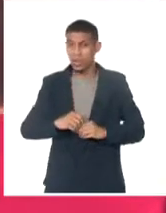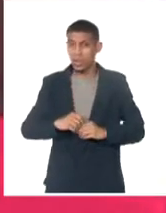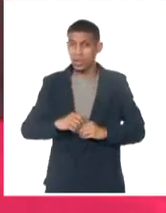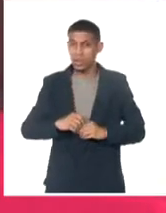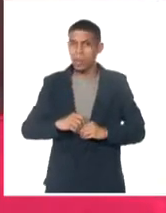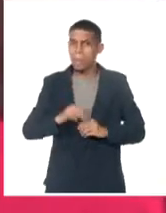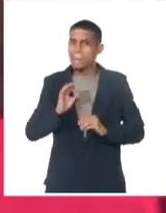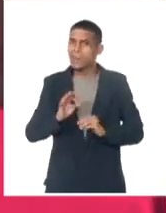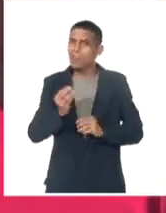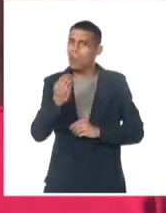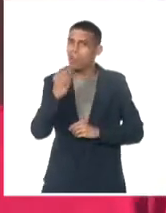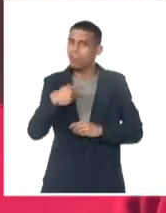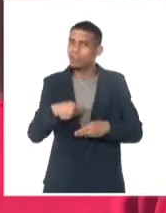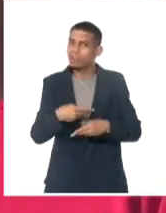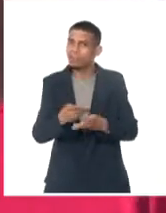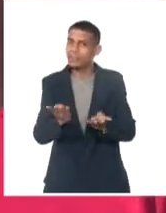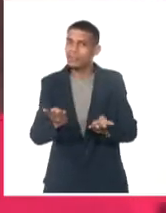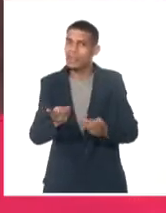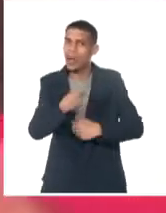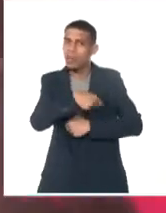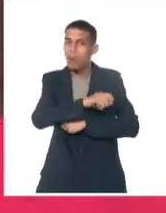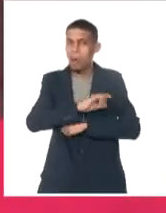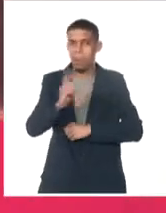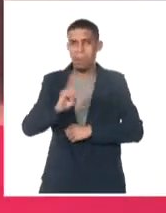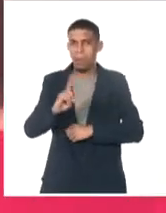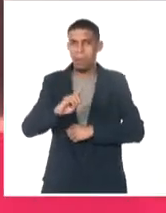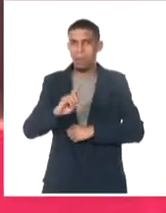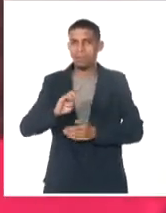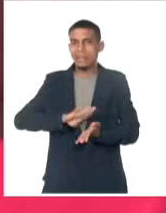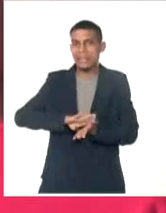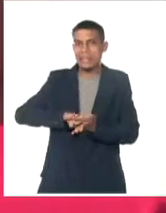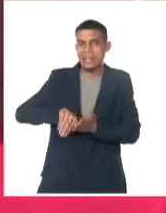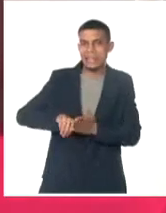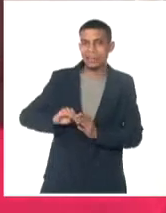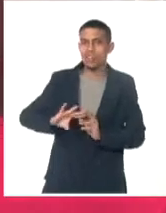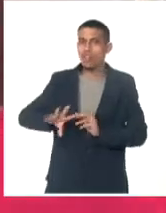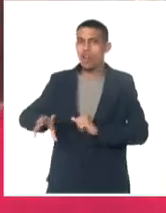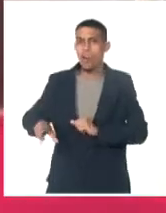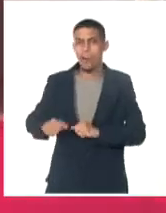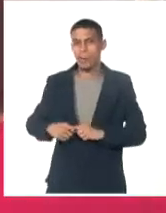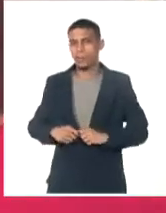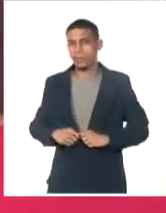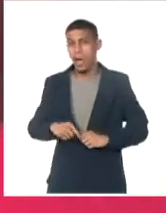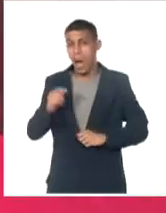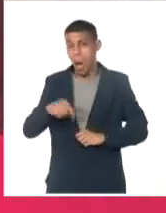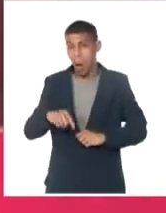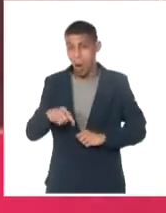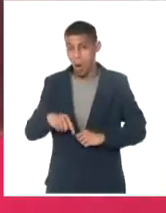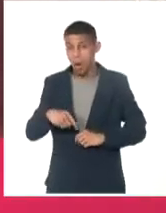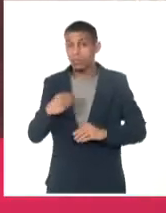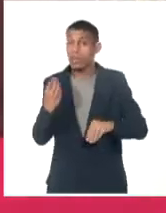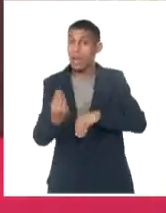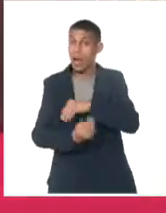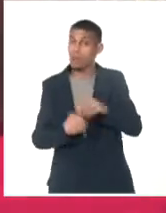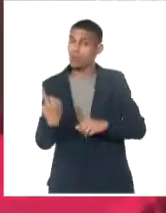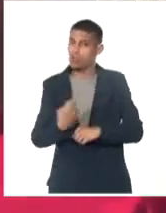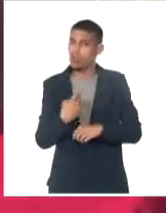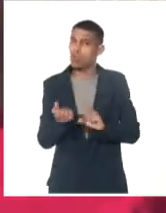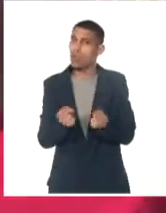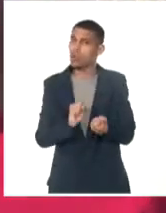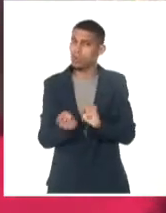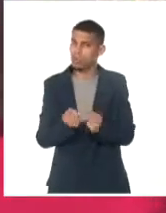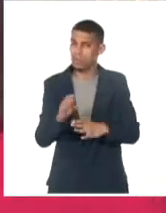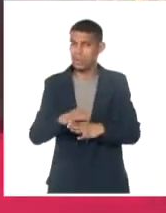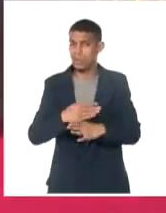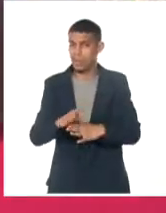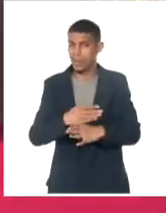momentos se ha ido controlando, no solamente con la PNR, sino con el control popular. Hemos hecho control a diferentes entidades, además la